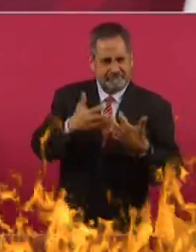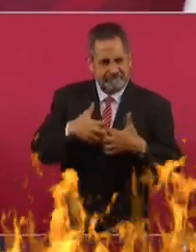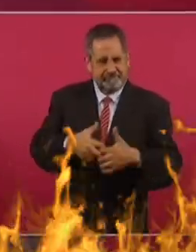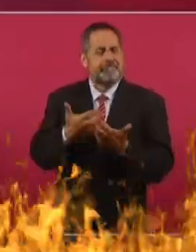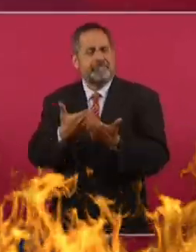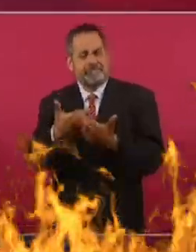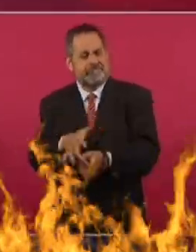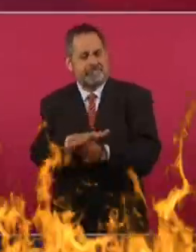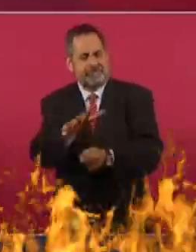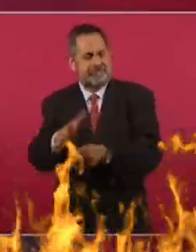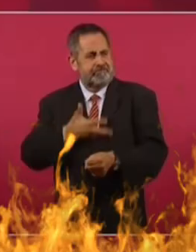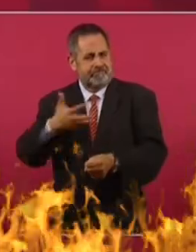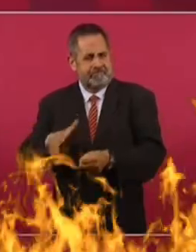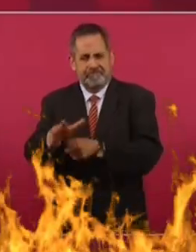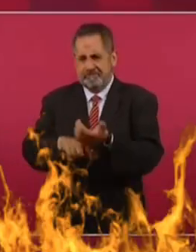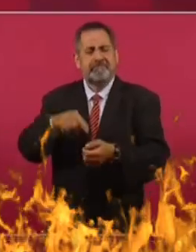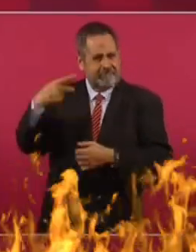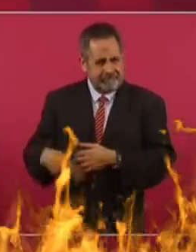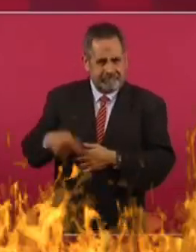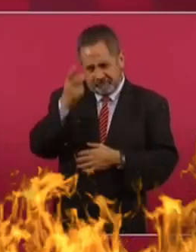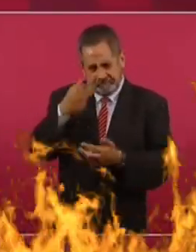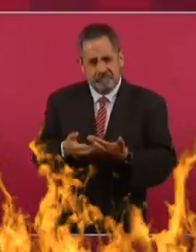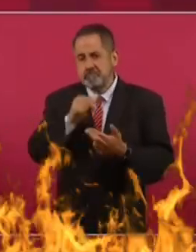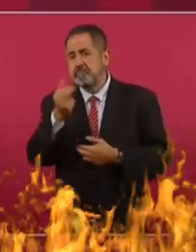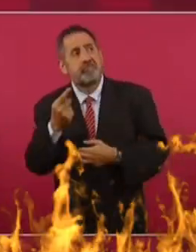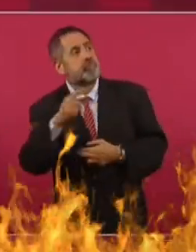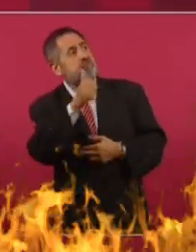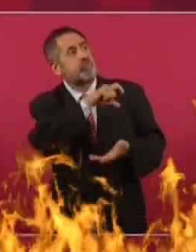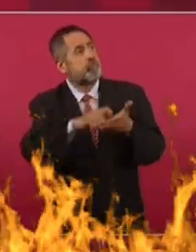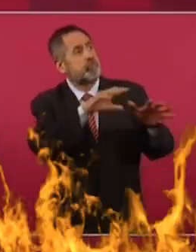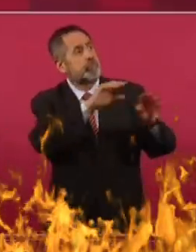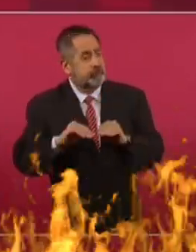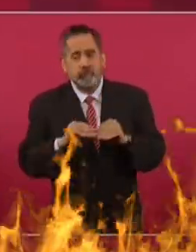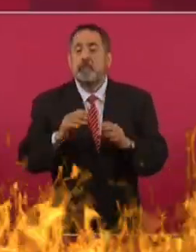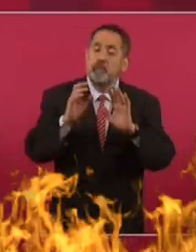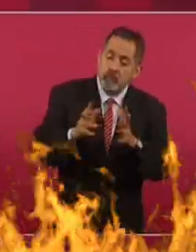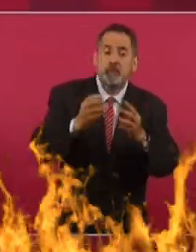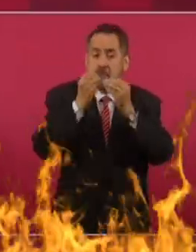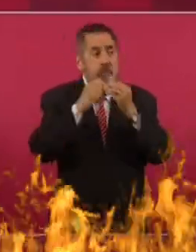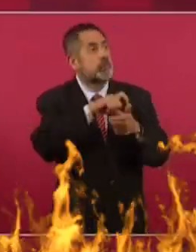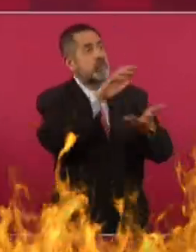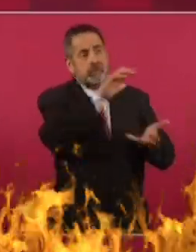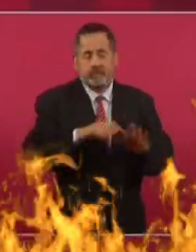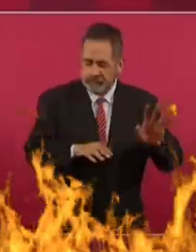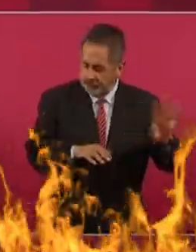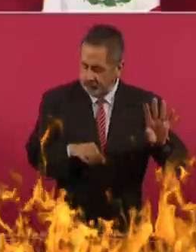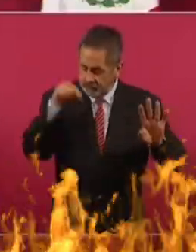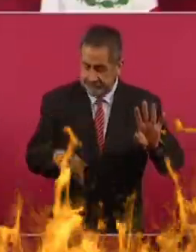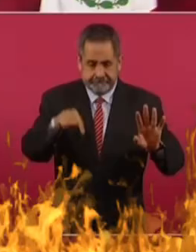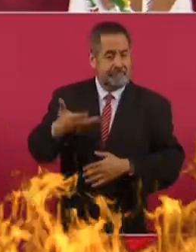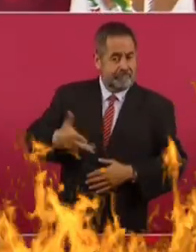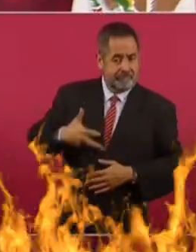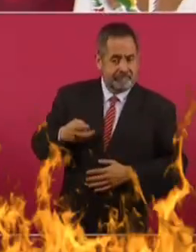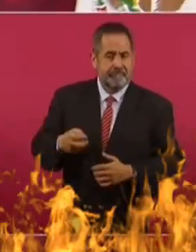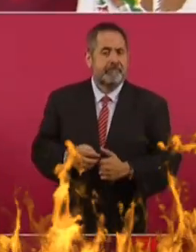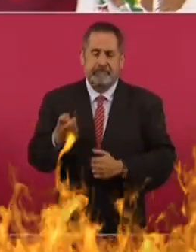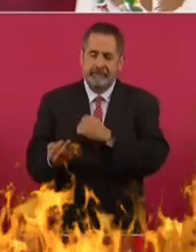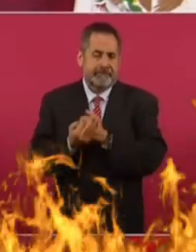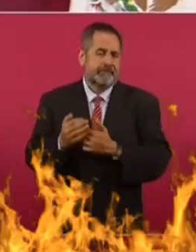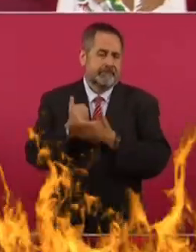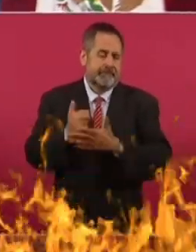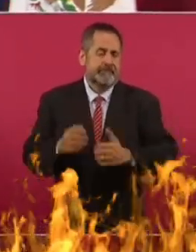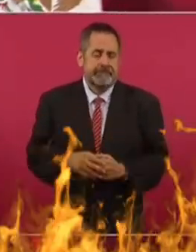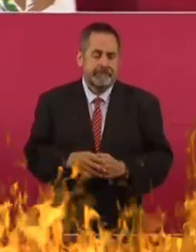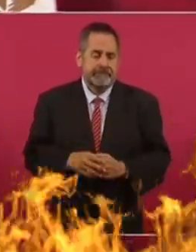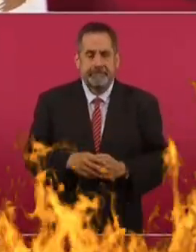energética y la autosuficiencia alimentaria. Producir en México lo que consumimos, eso nos protege. El